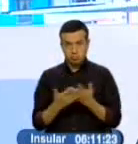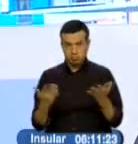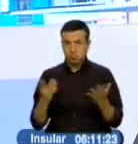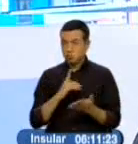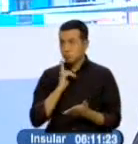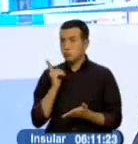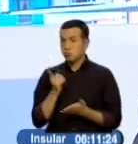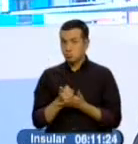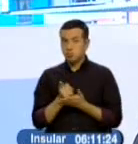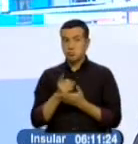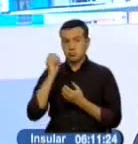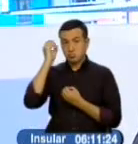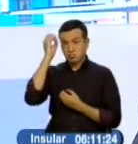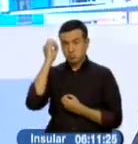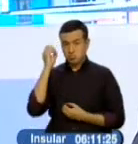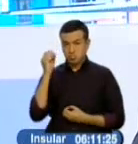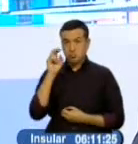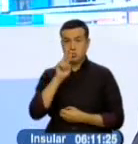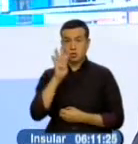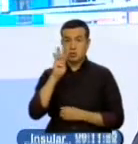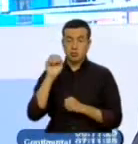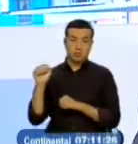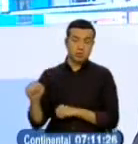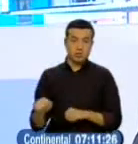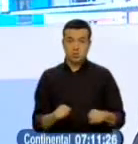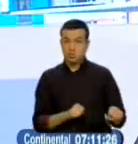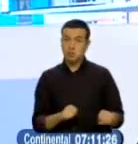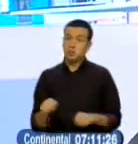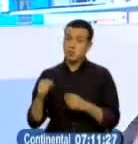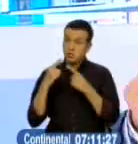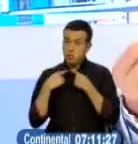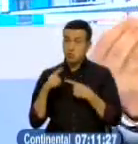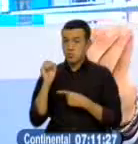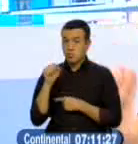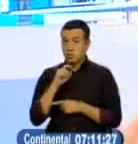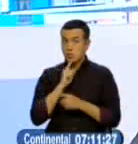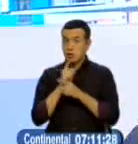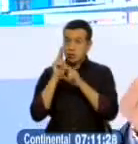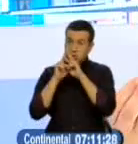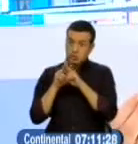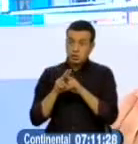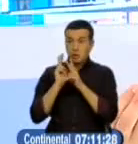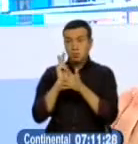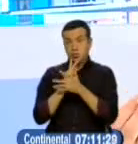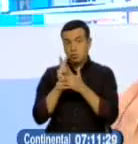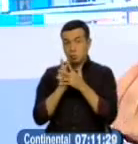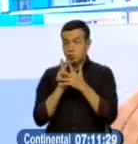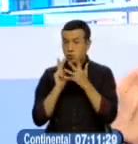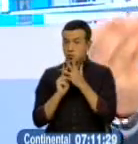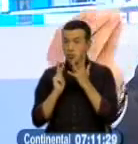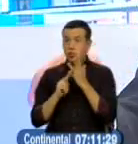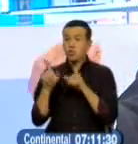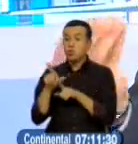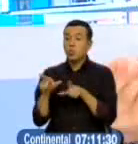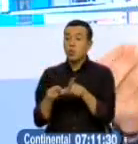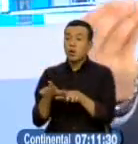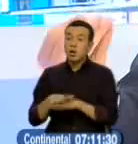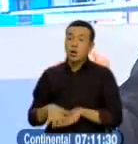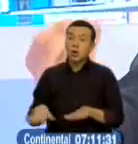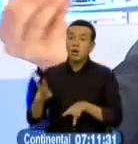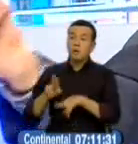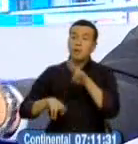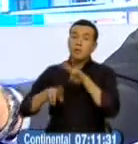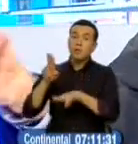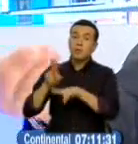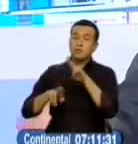incluso en el discurso del 24 de mayo, que se puede revisar algunos aspectos donde quizás la